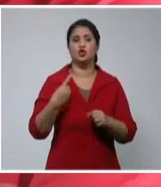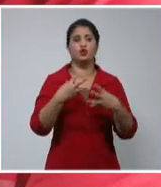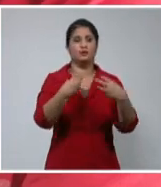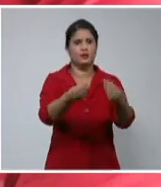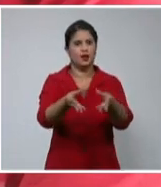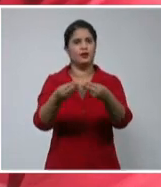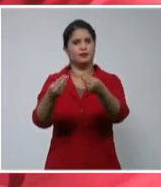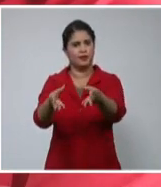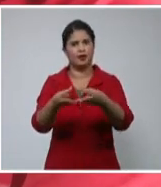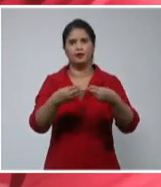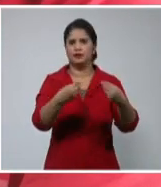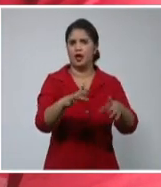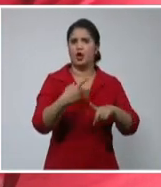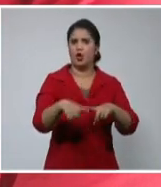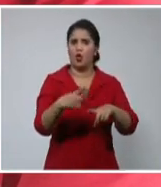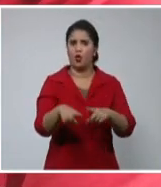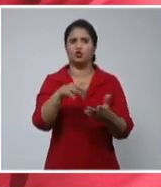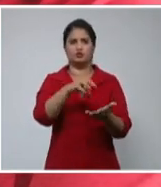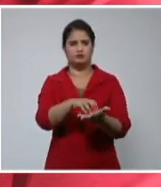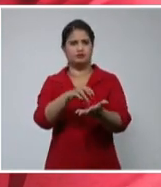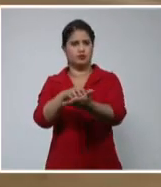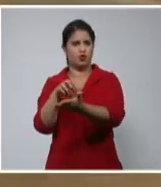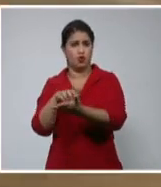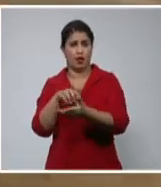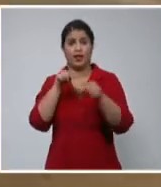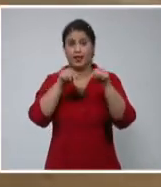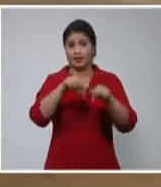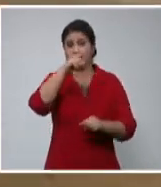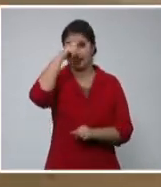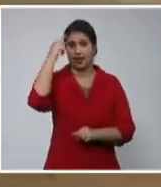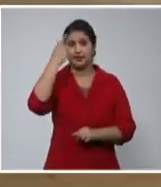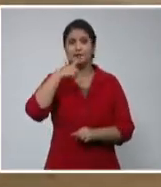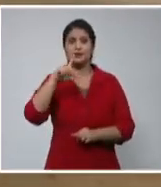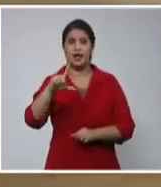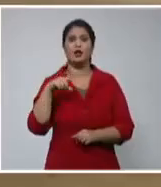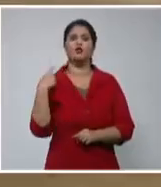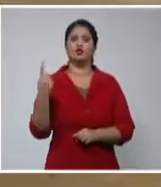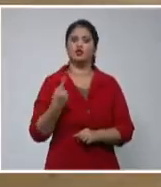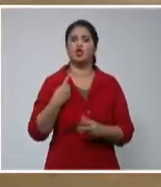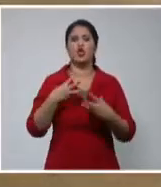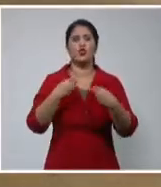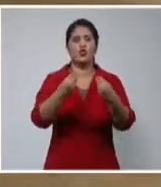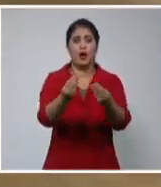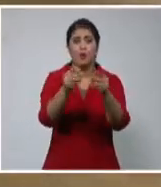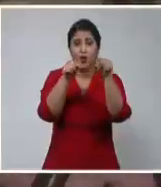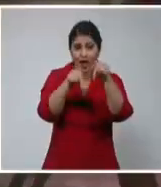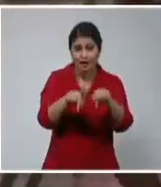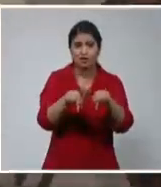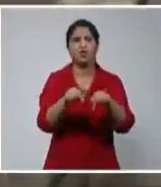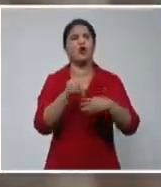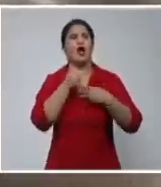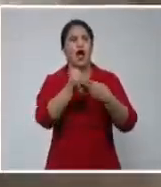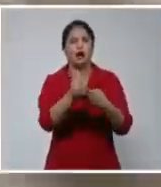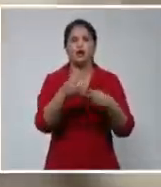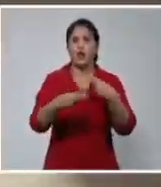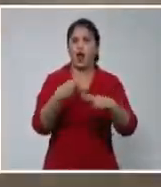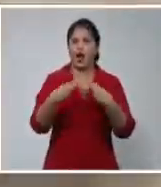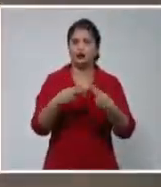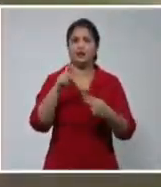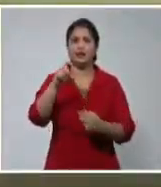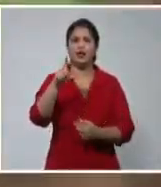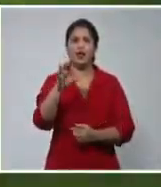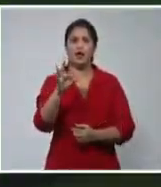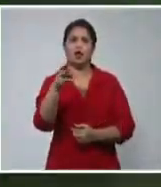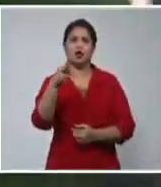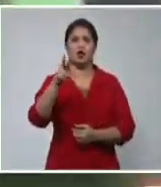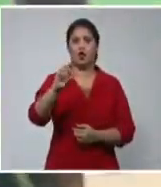para precisamente combatir la pandemia del COVID. También nosotros asumimos producciones para sustituir importaciones del Mintul